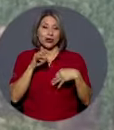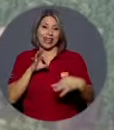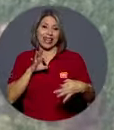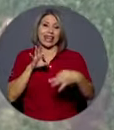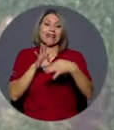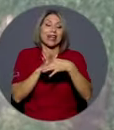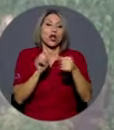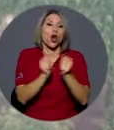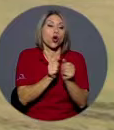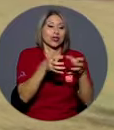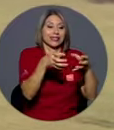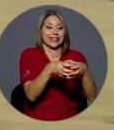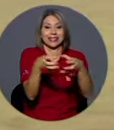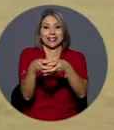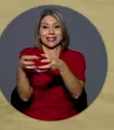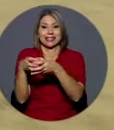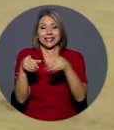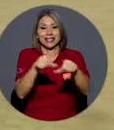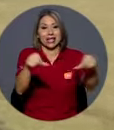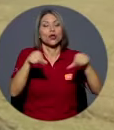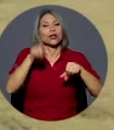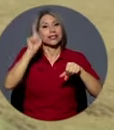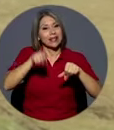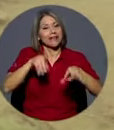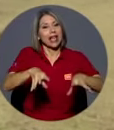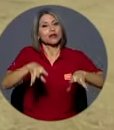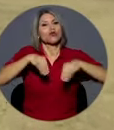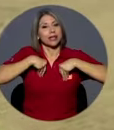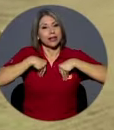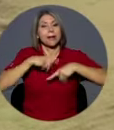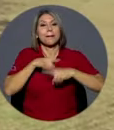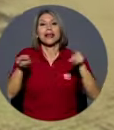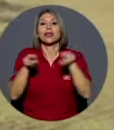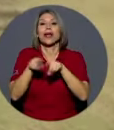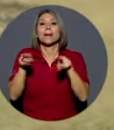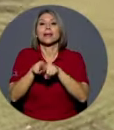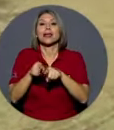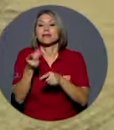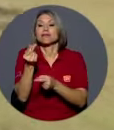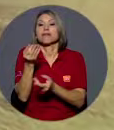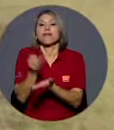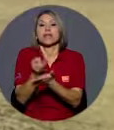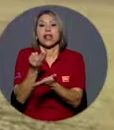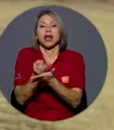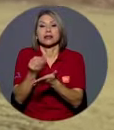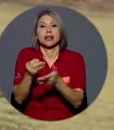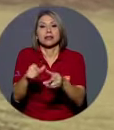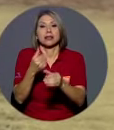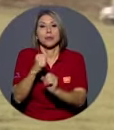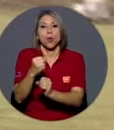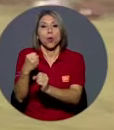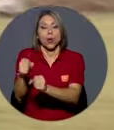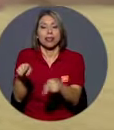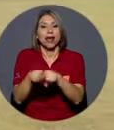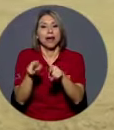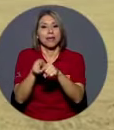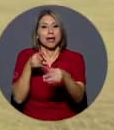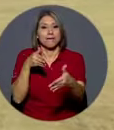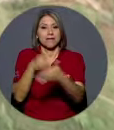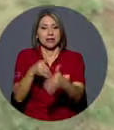sectores que lo tienen que asumir, pero también las finanzas de los gobiernos locales se ven afectadas